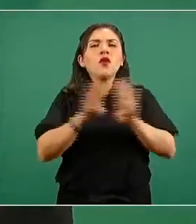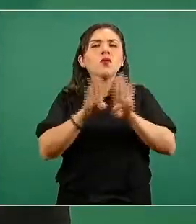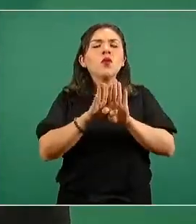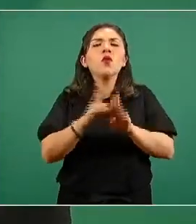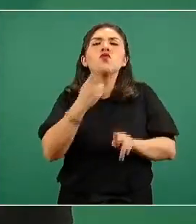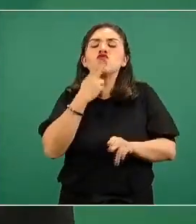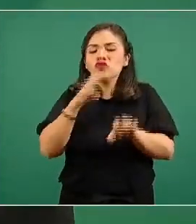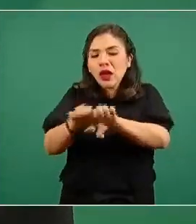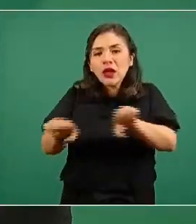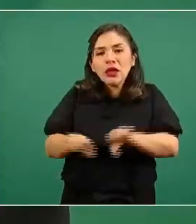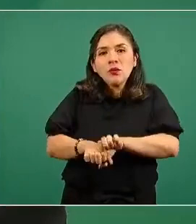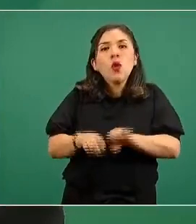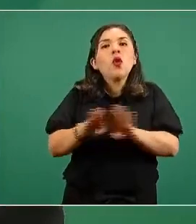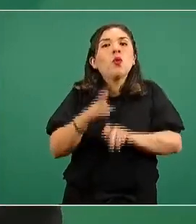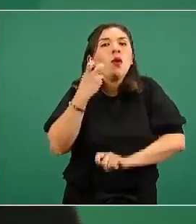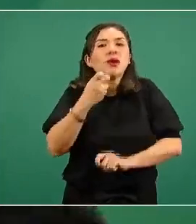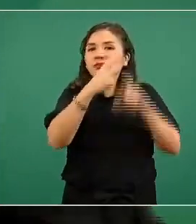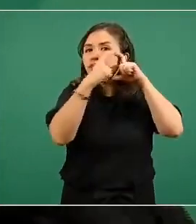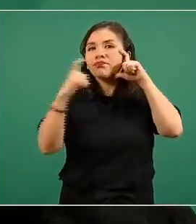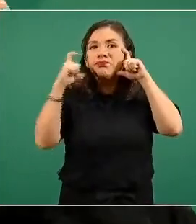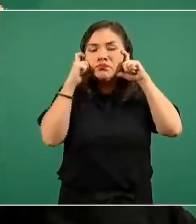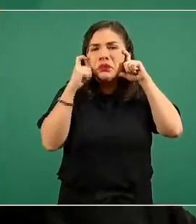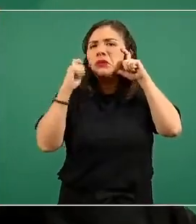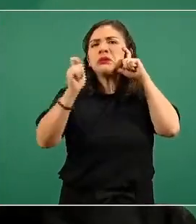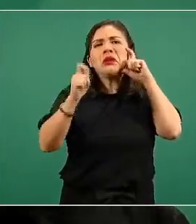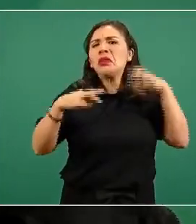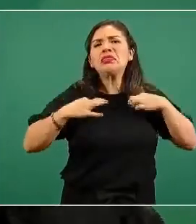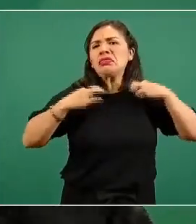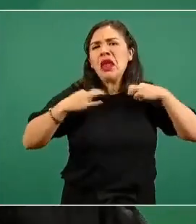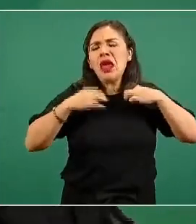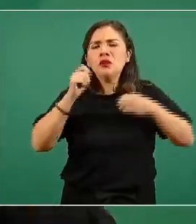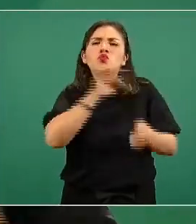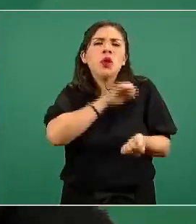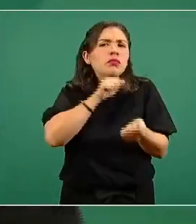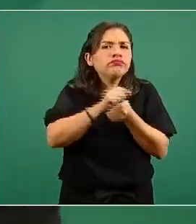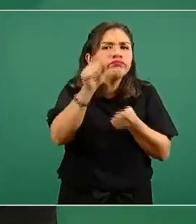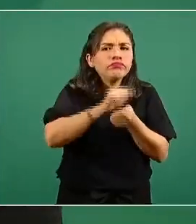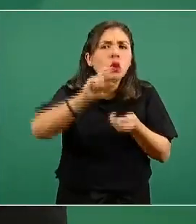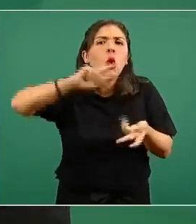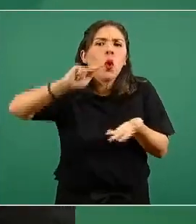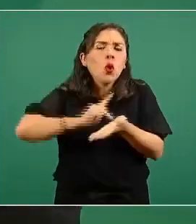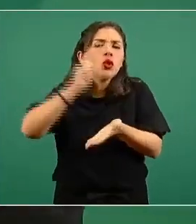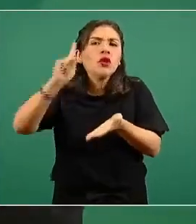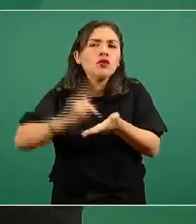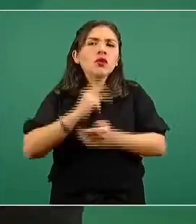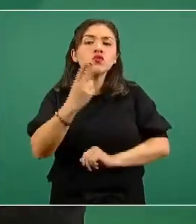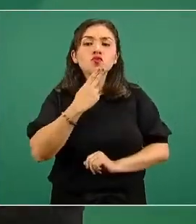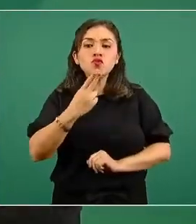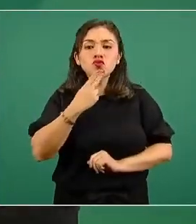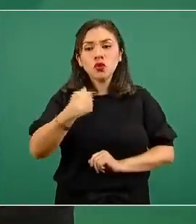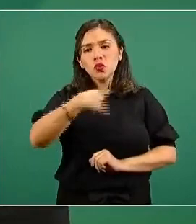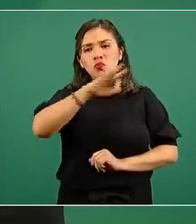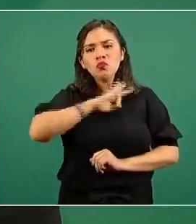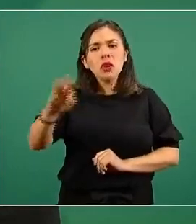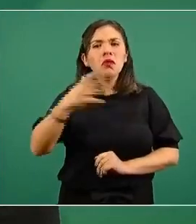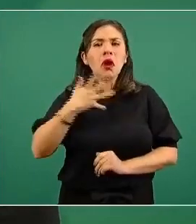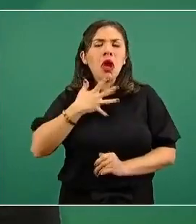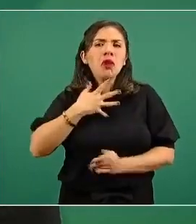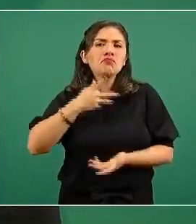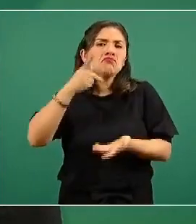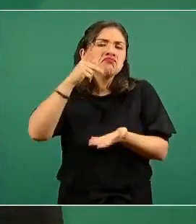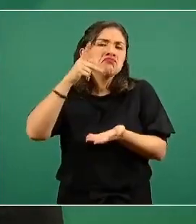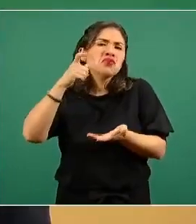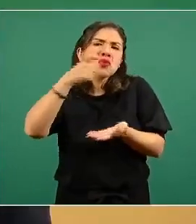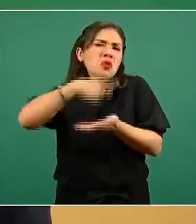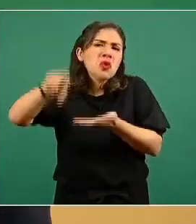observando, de tela, ¿no? Como que es lavable, que puedo yo tener varios de